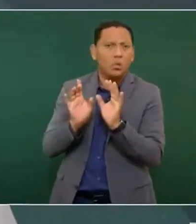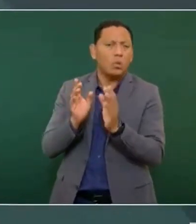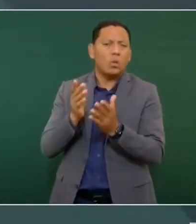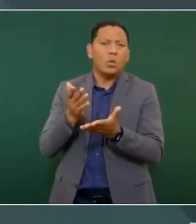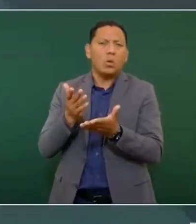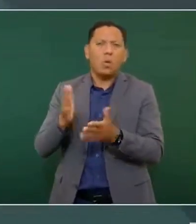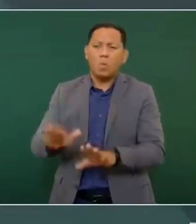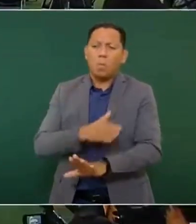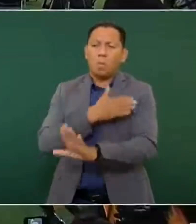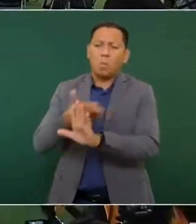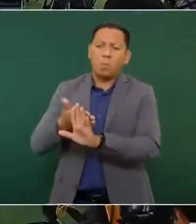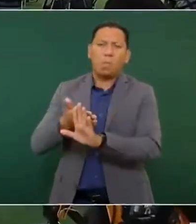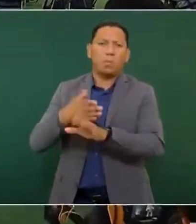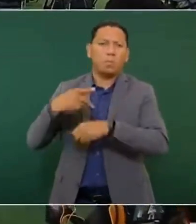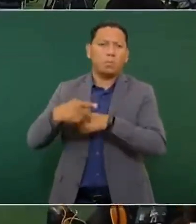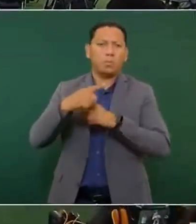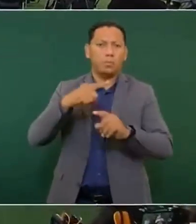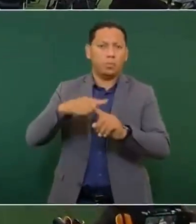los delitos.